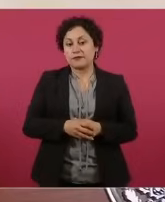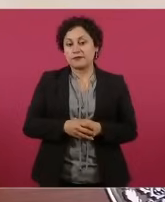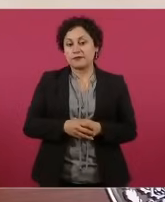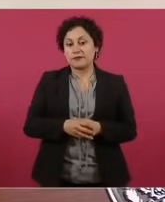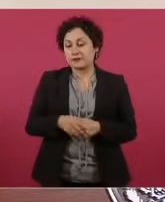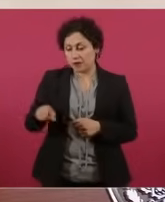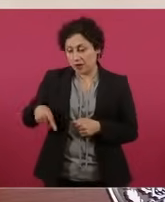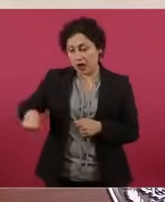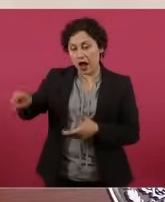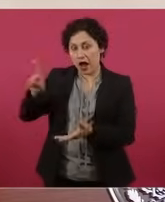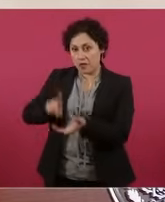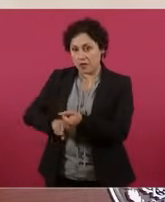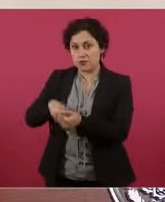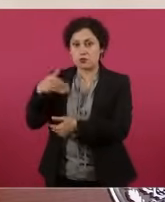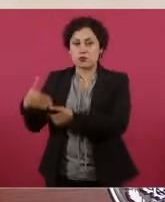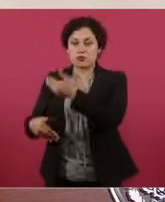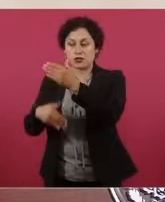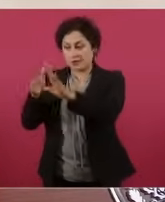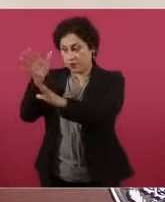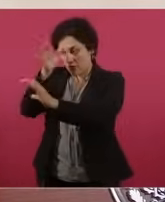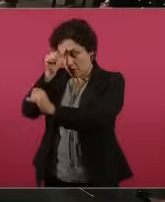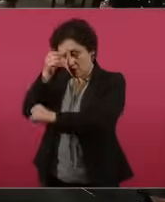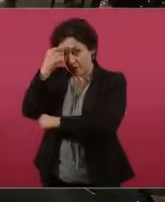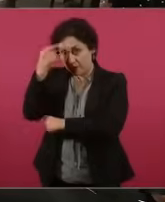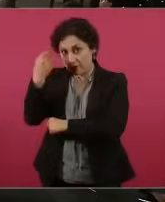era el procedimiento.